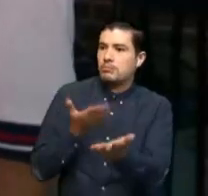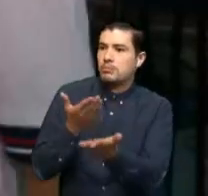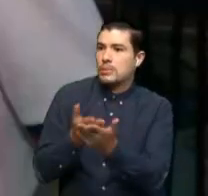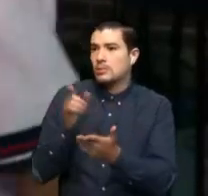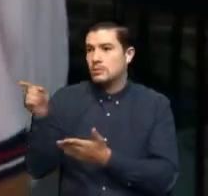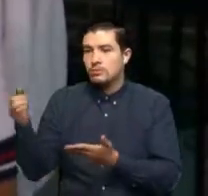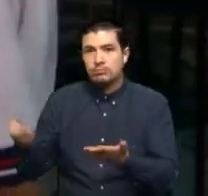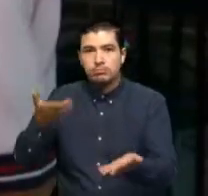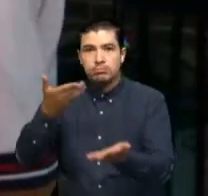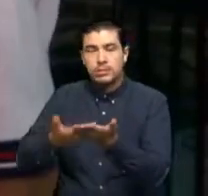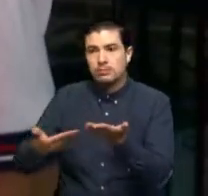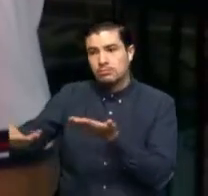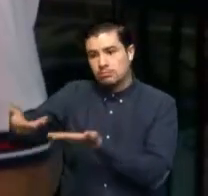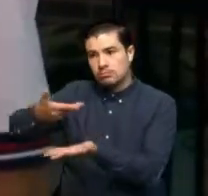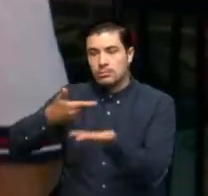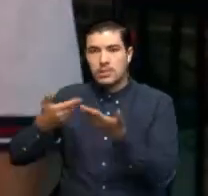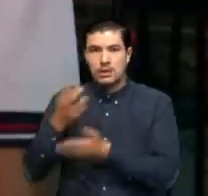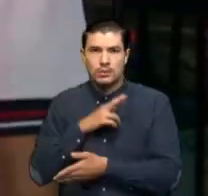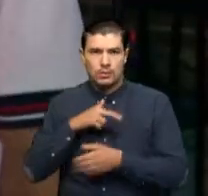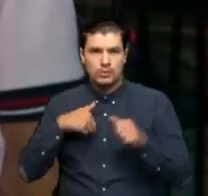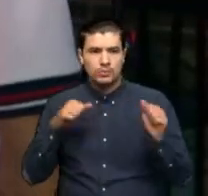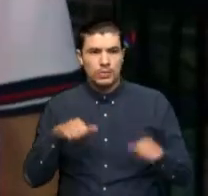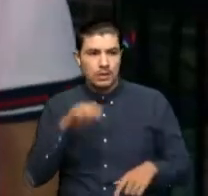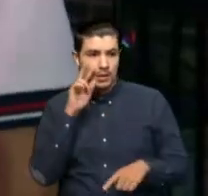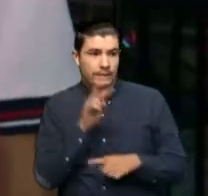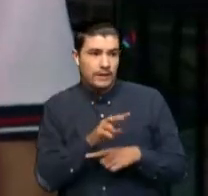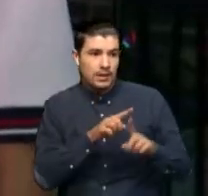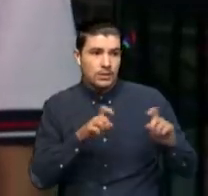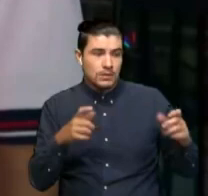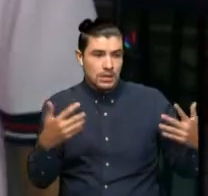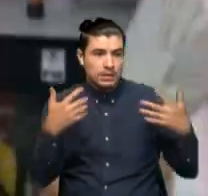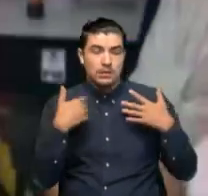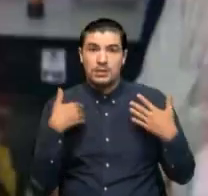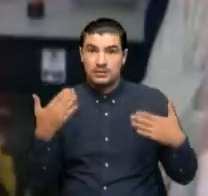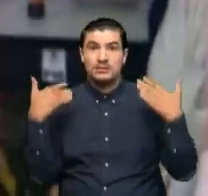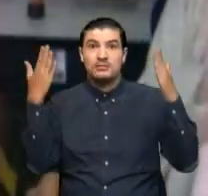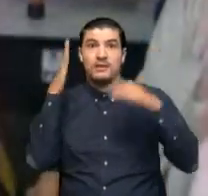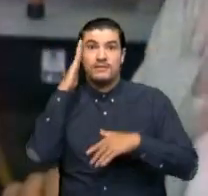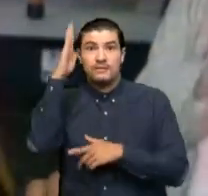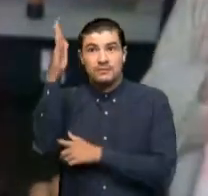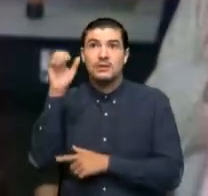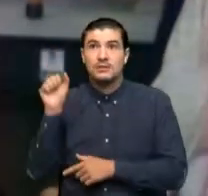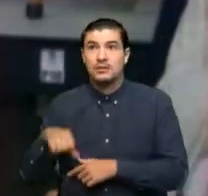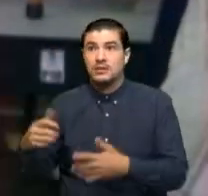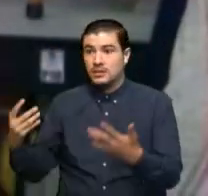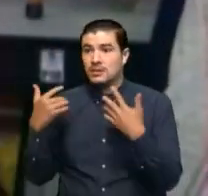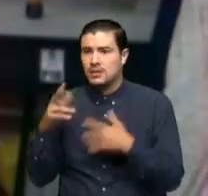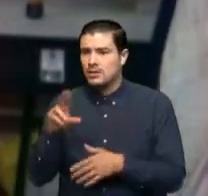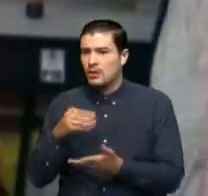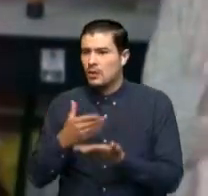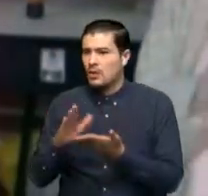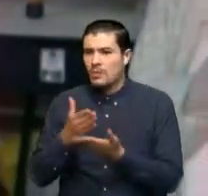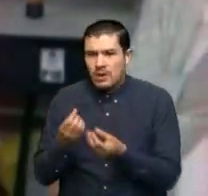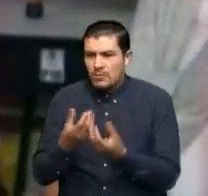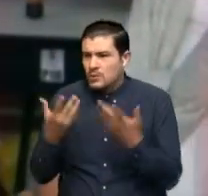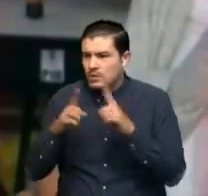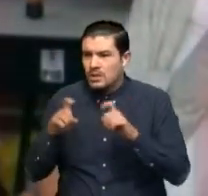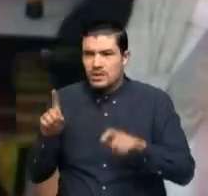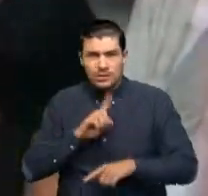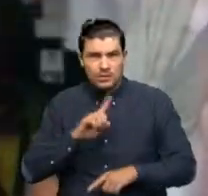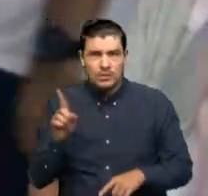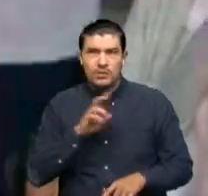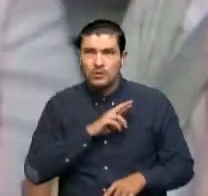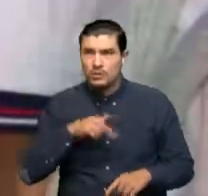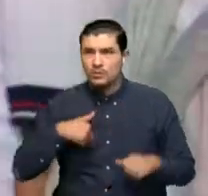ver cosas que nos enseñan y nos pueden servir al futuro nos enseñan a no comprar todas las cosas sino que hacerlo